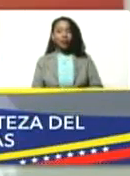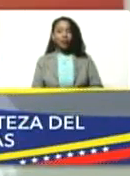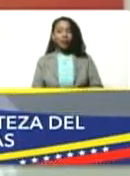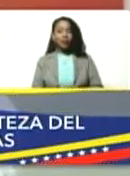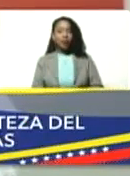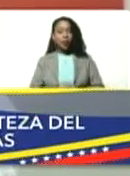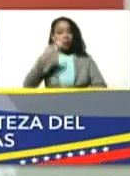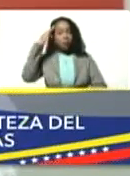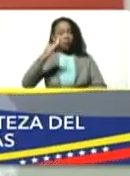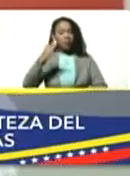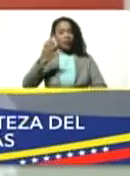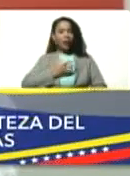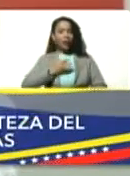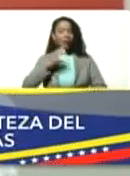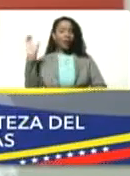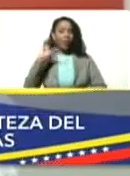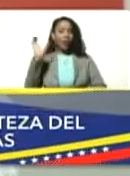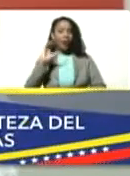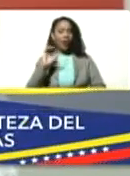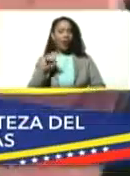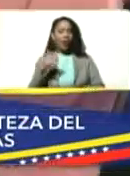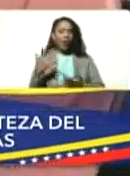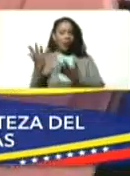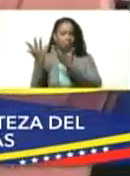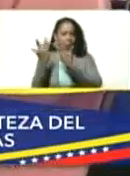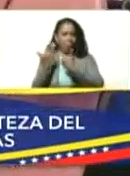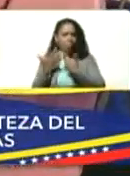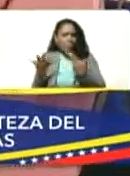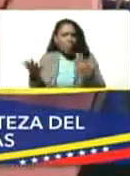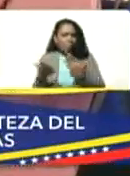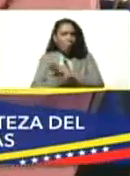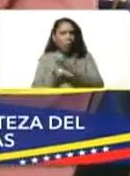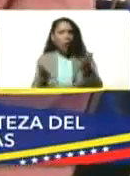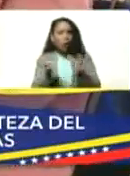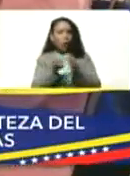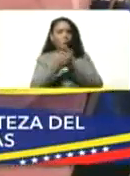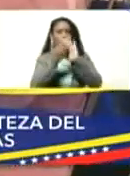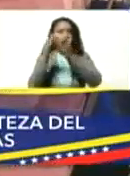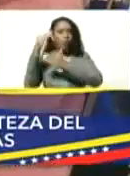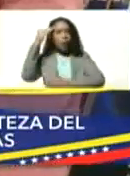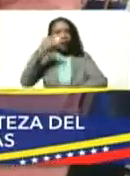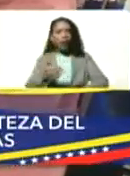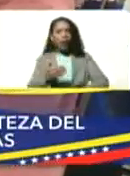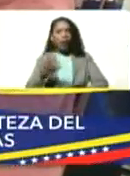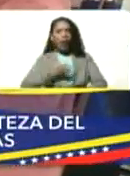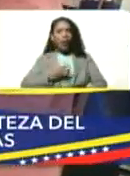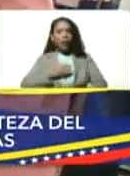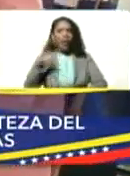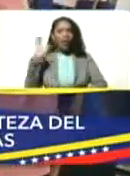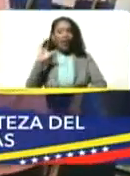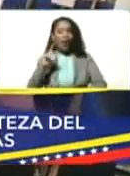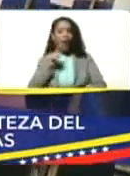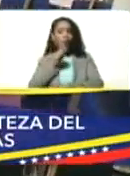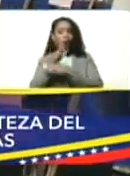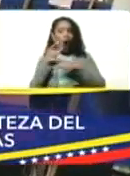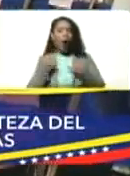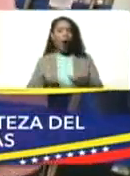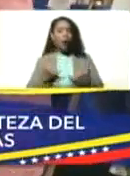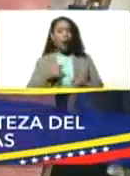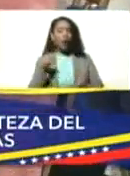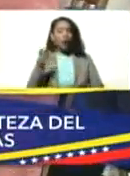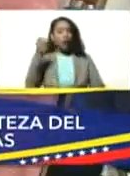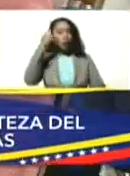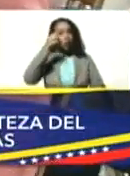Almiranta, alcaldesa de Caracas, ¿qué me dice usted de los Bricomil? La alcaldesa de Caracas estuvo recientemente en